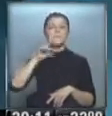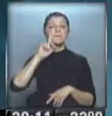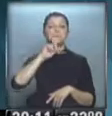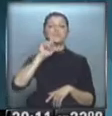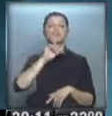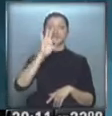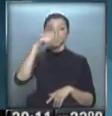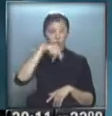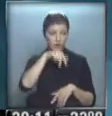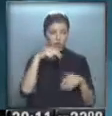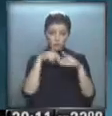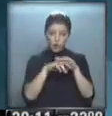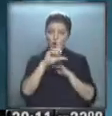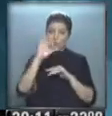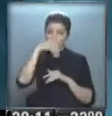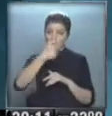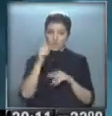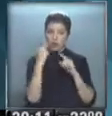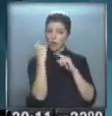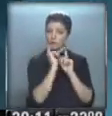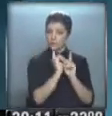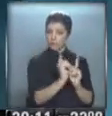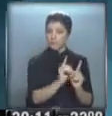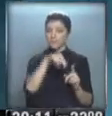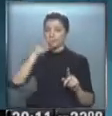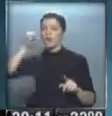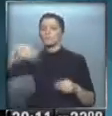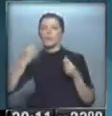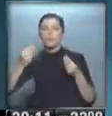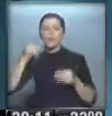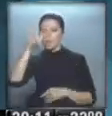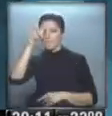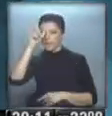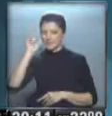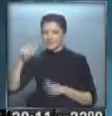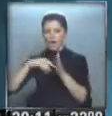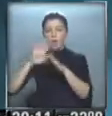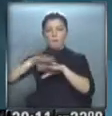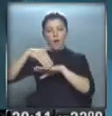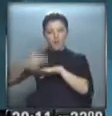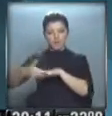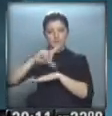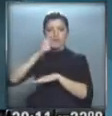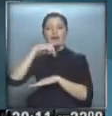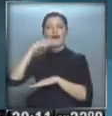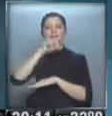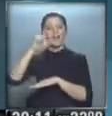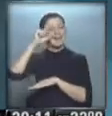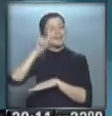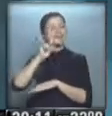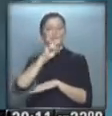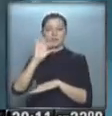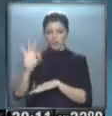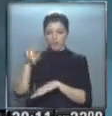aún permanece en coma, provino del arma del oficial de la bonaerense David Cavaleiro. El agente de la Fuerza